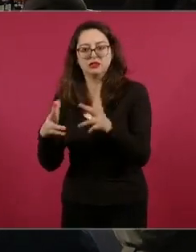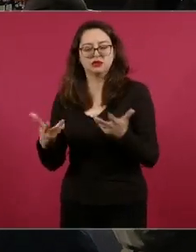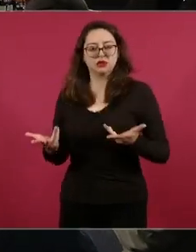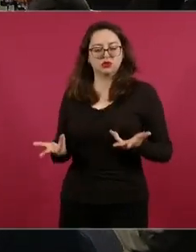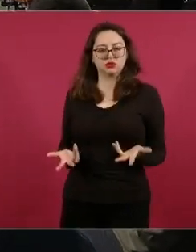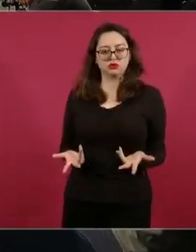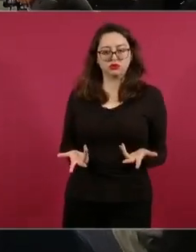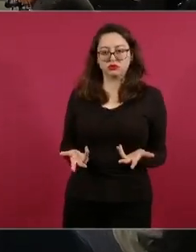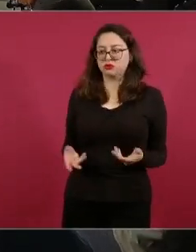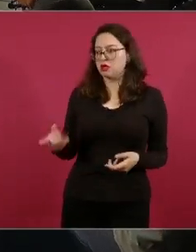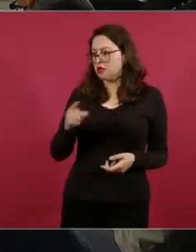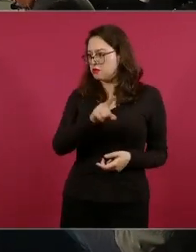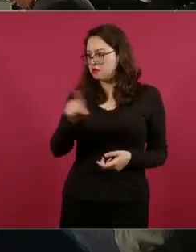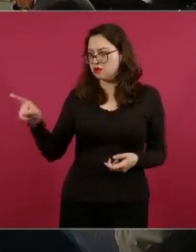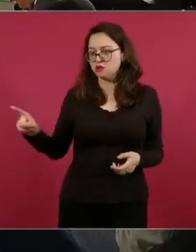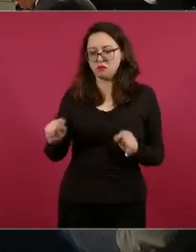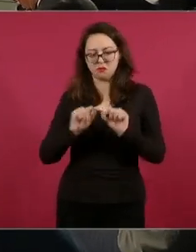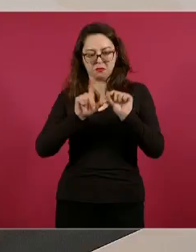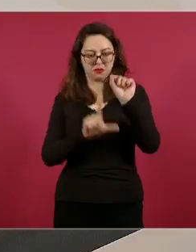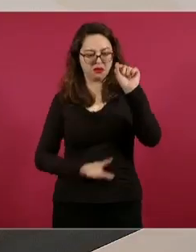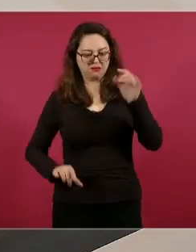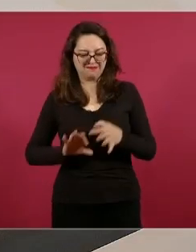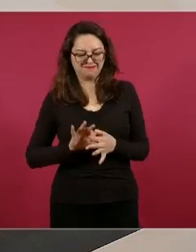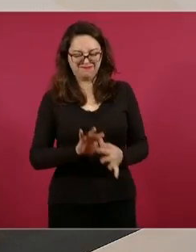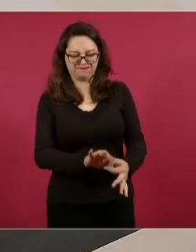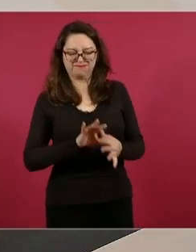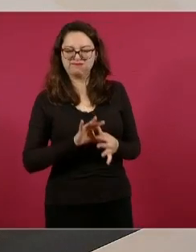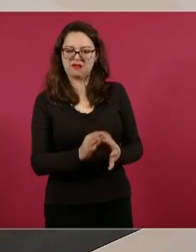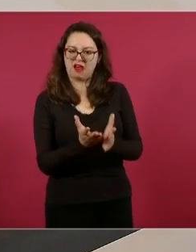y hay gente muy leal, son de las